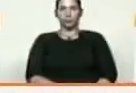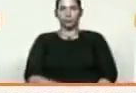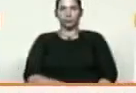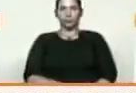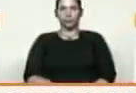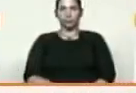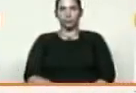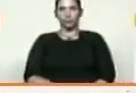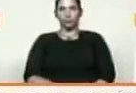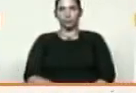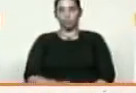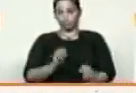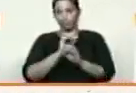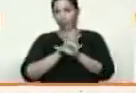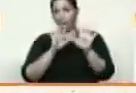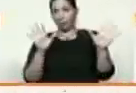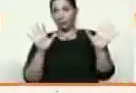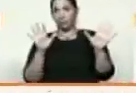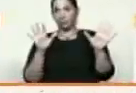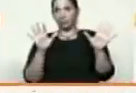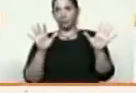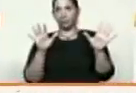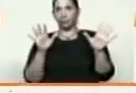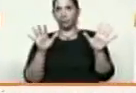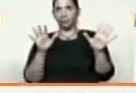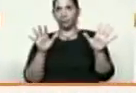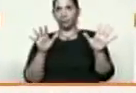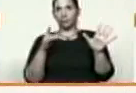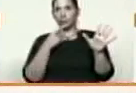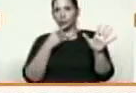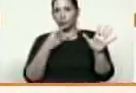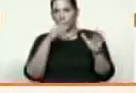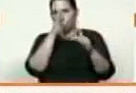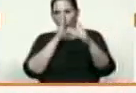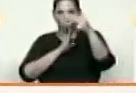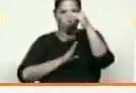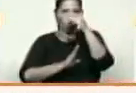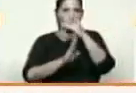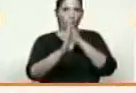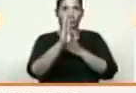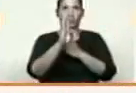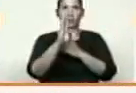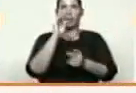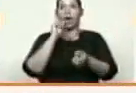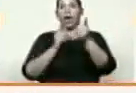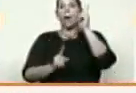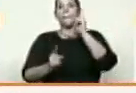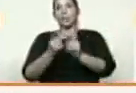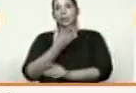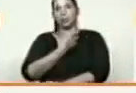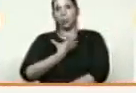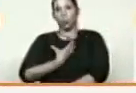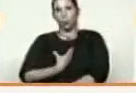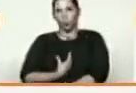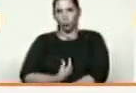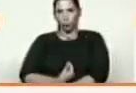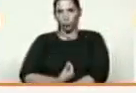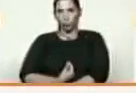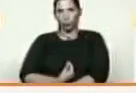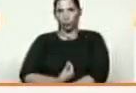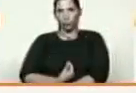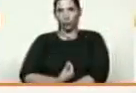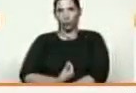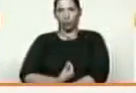Claro, tengo que ceder, lo digo con humildad y a veces con alguna tristeza, tengo